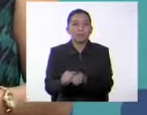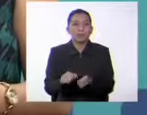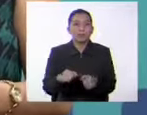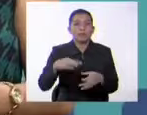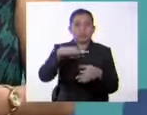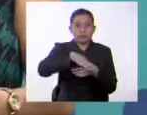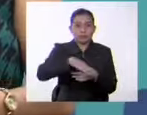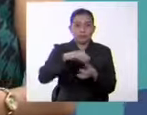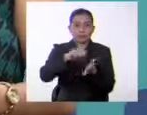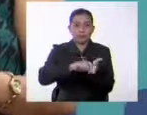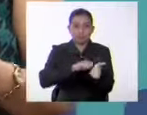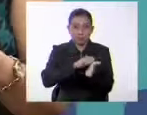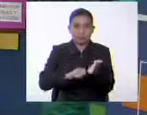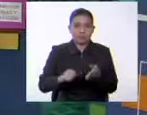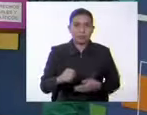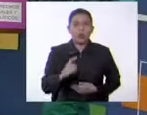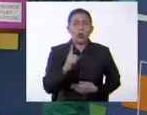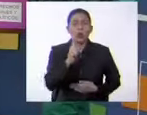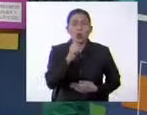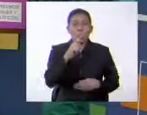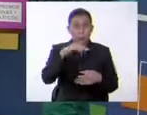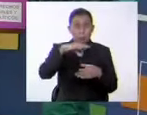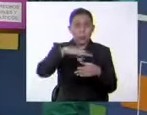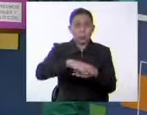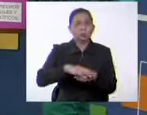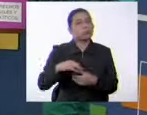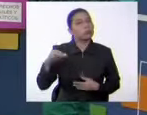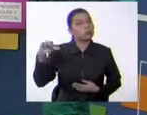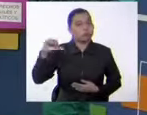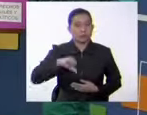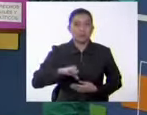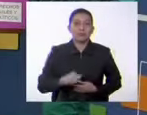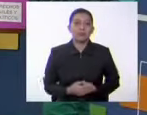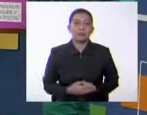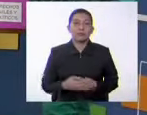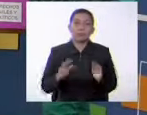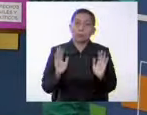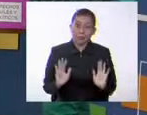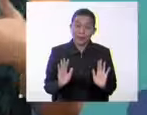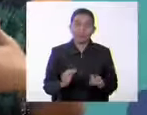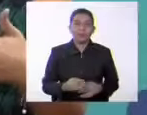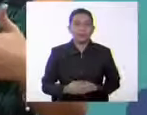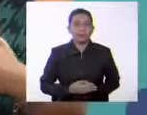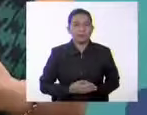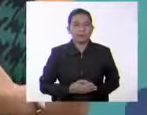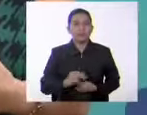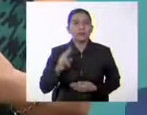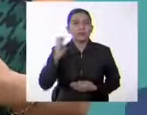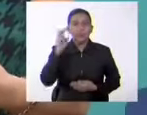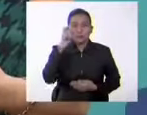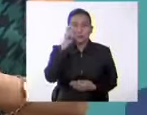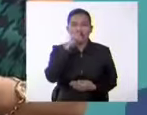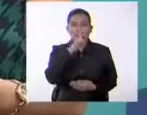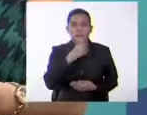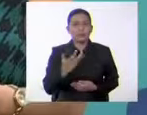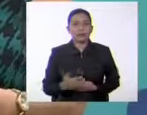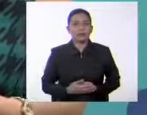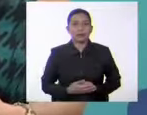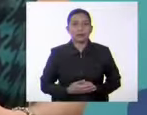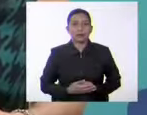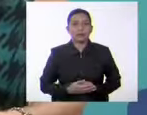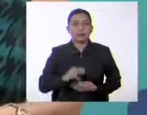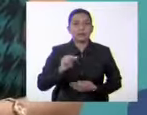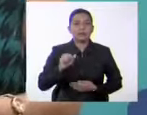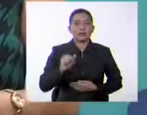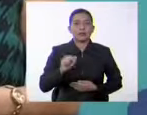presidente. Y por un voto perdió. Y por un voto pierde, ¿verdad? Pero es curioso decir que es Manuel